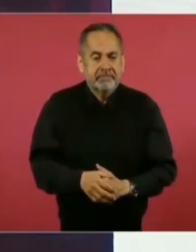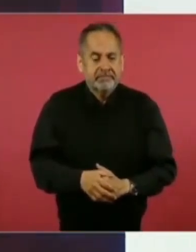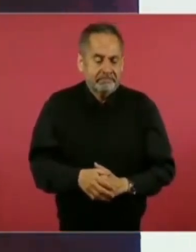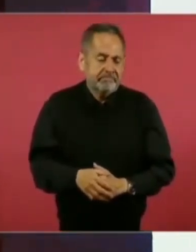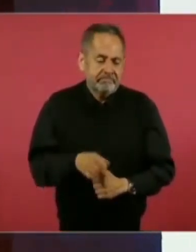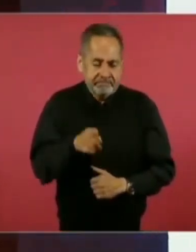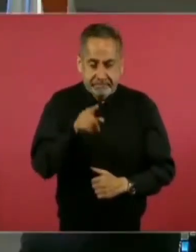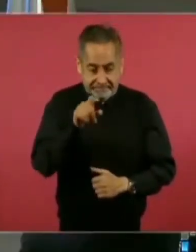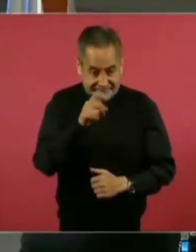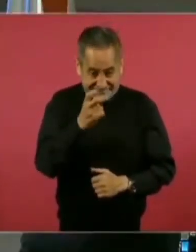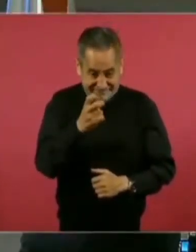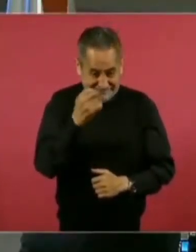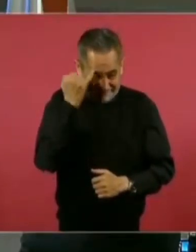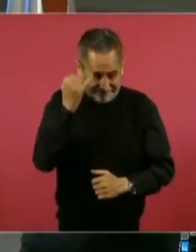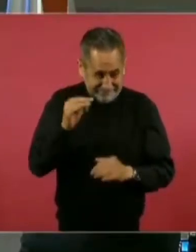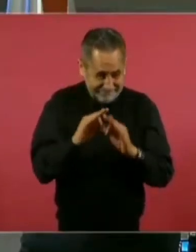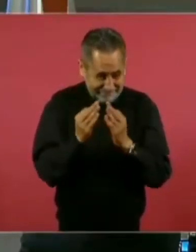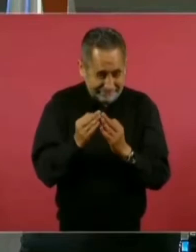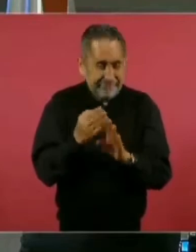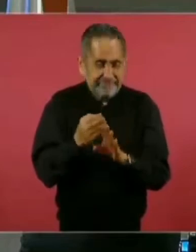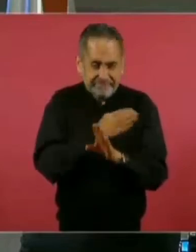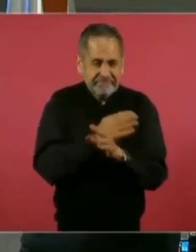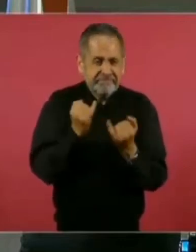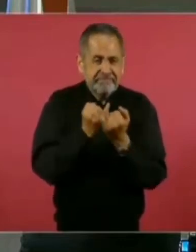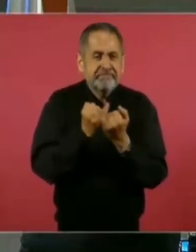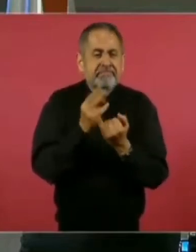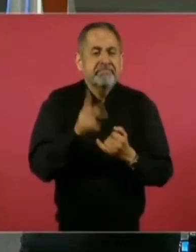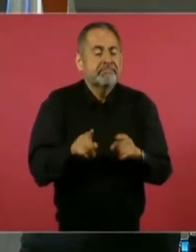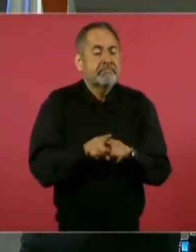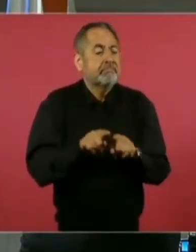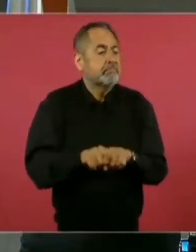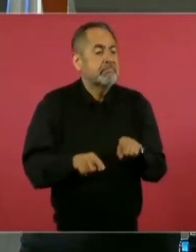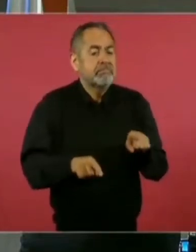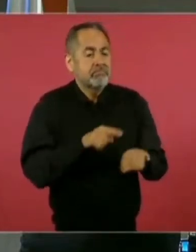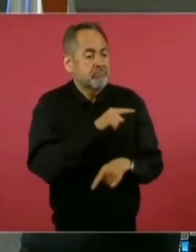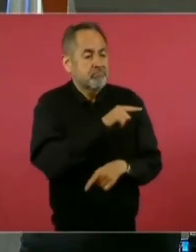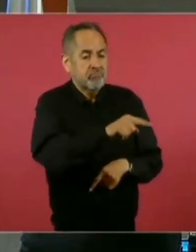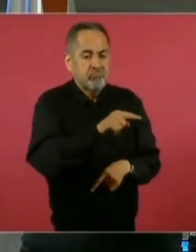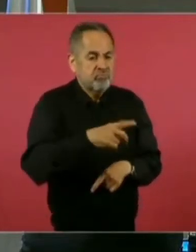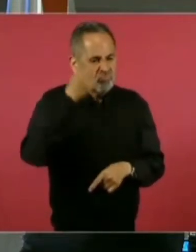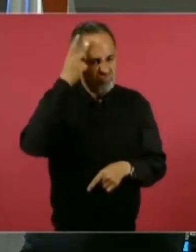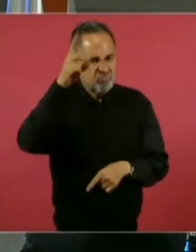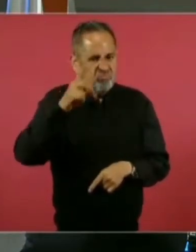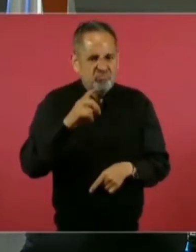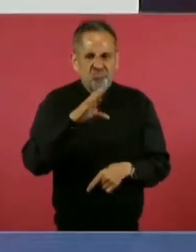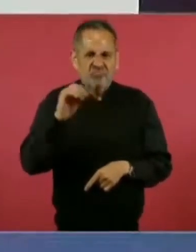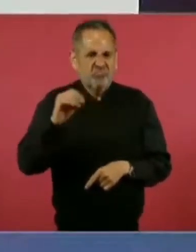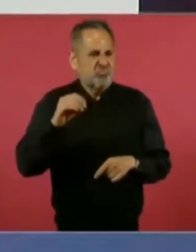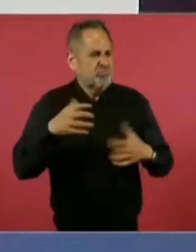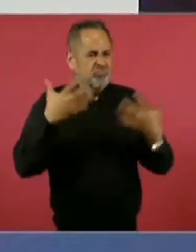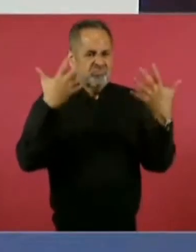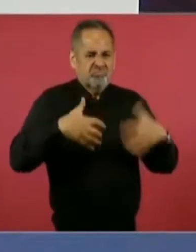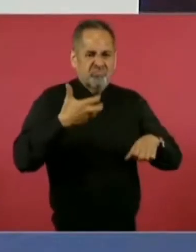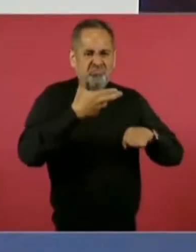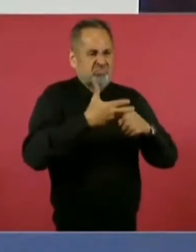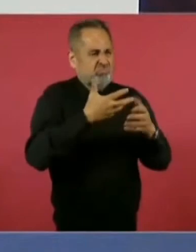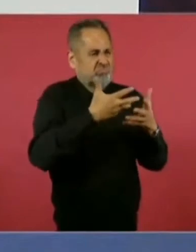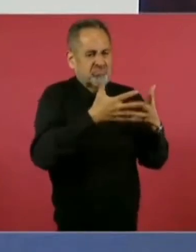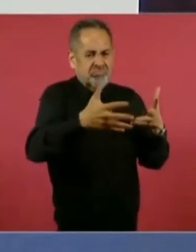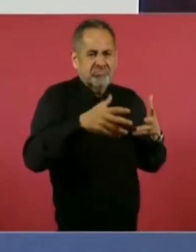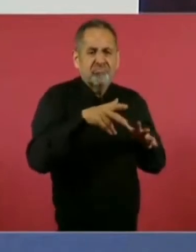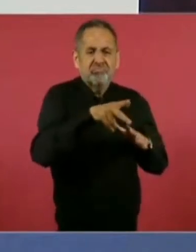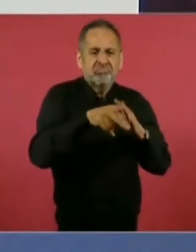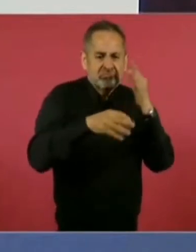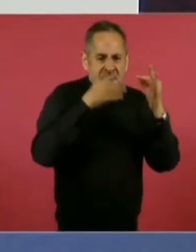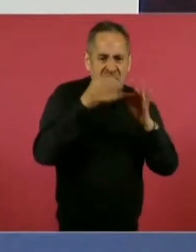se utilizaba, por los dueños de las grandes corporaciones de comunicación.